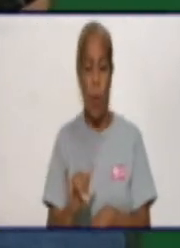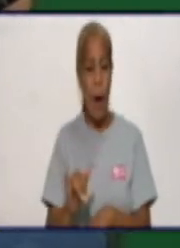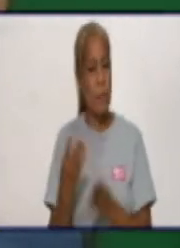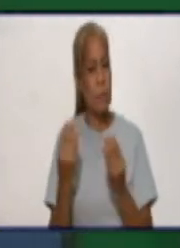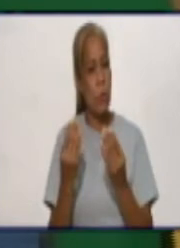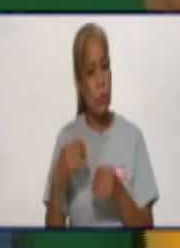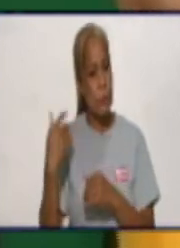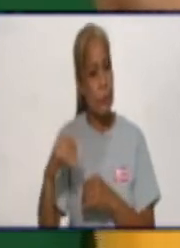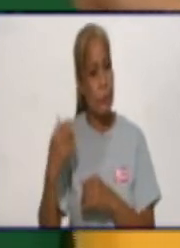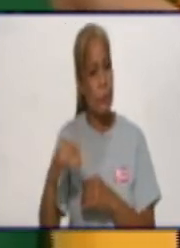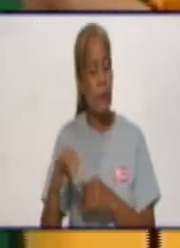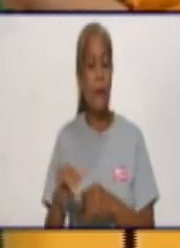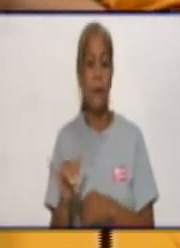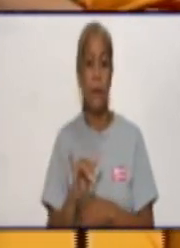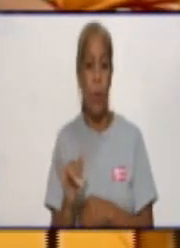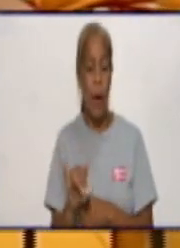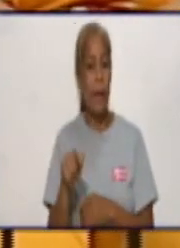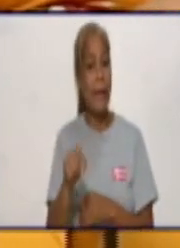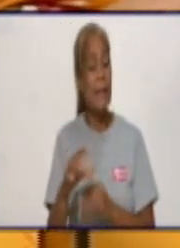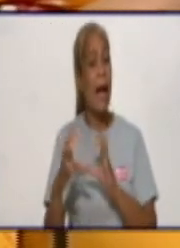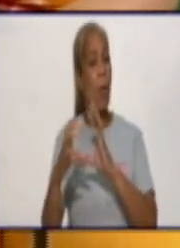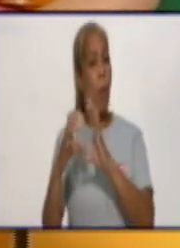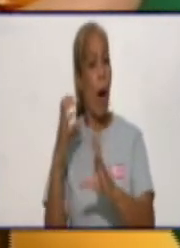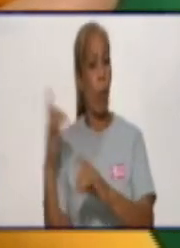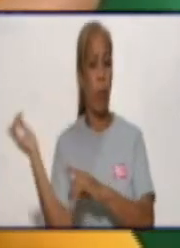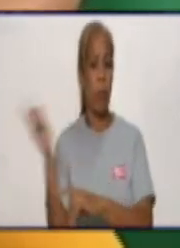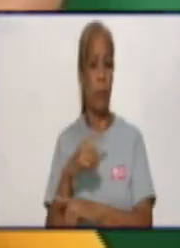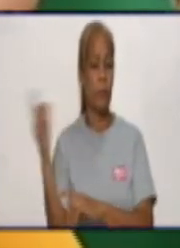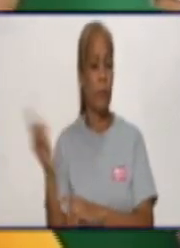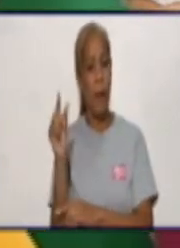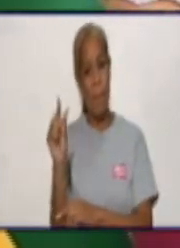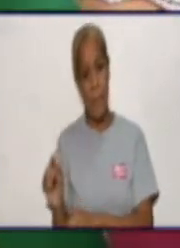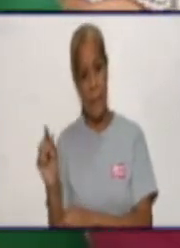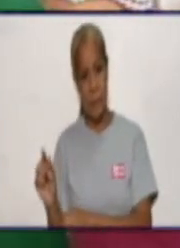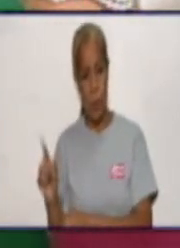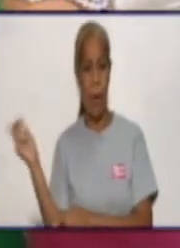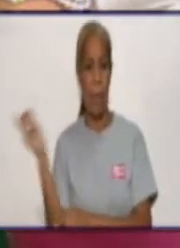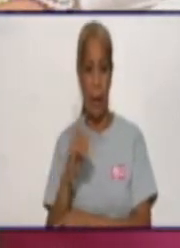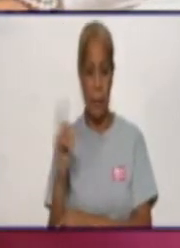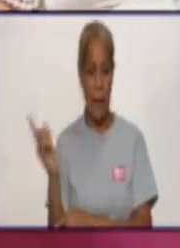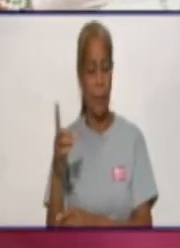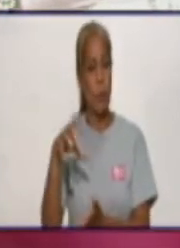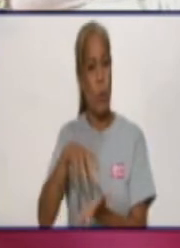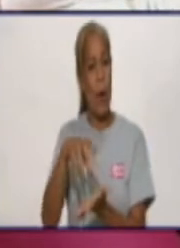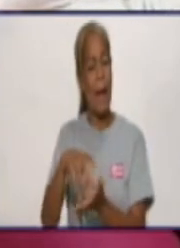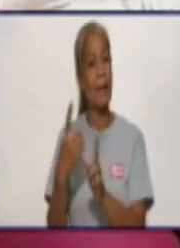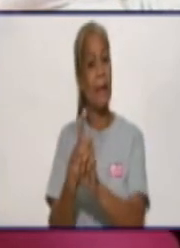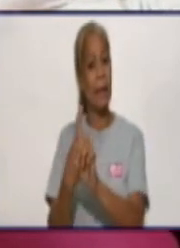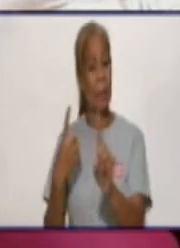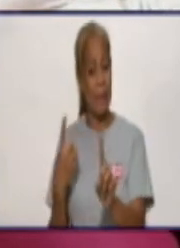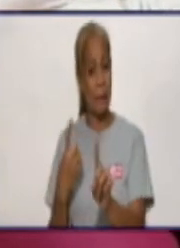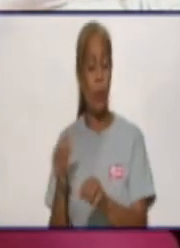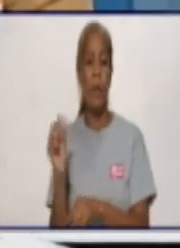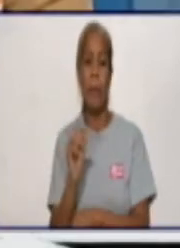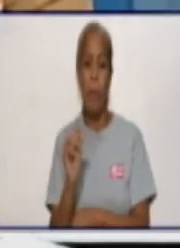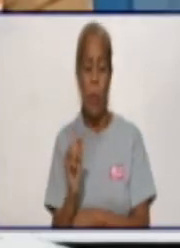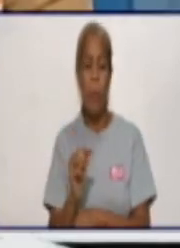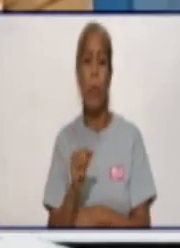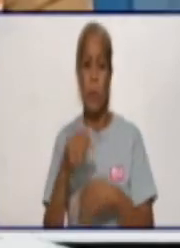y en su uso esos ómnibus esas guaguas y hoy tenemos que graduar mente también en la medida que nos recuperemos en la medida que nos podamos